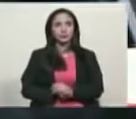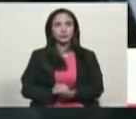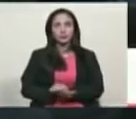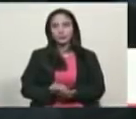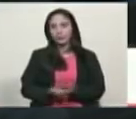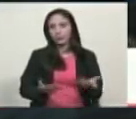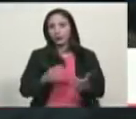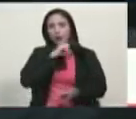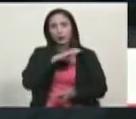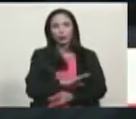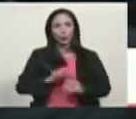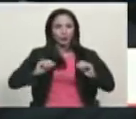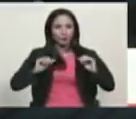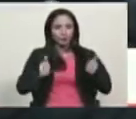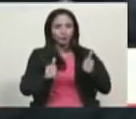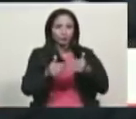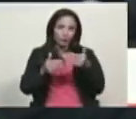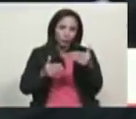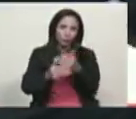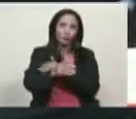marcó un comienzo de una era,